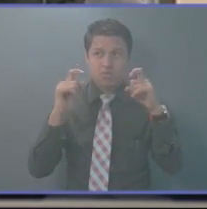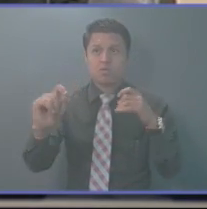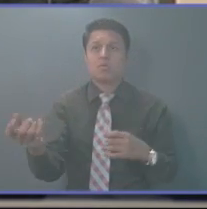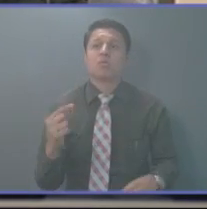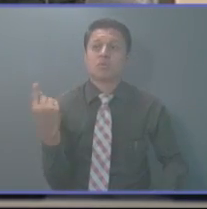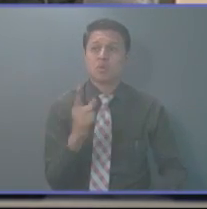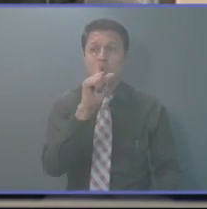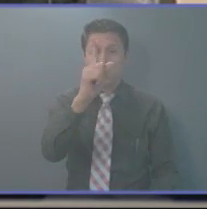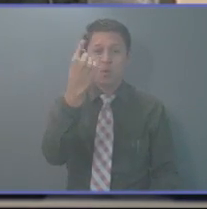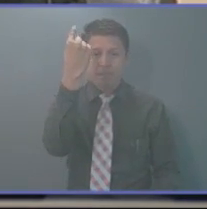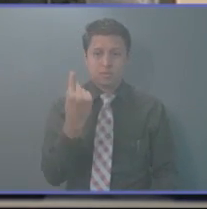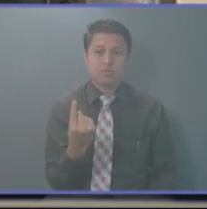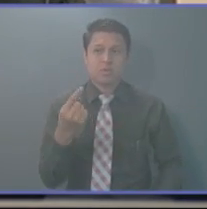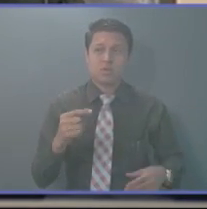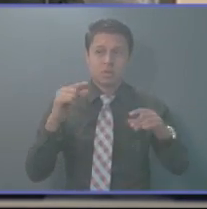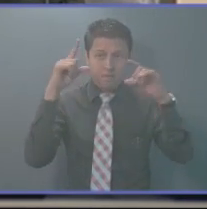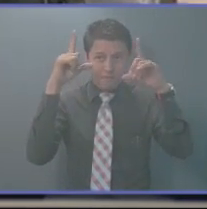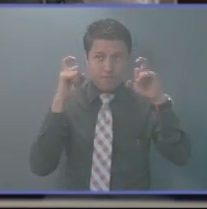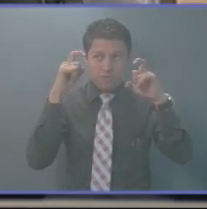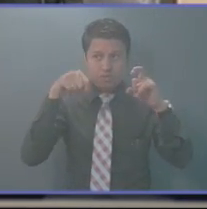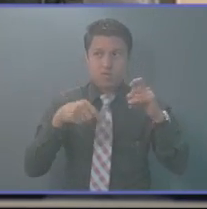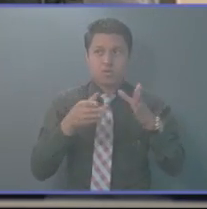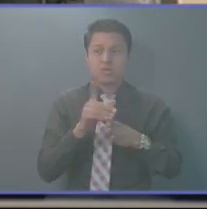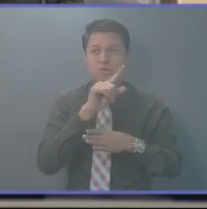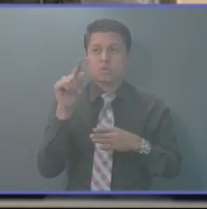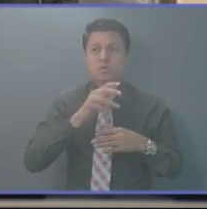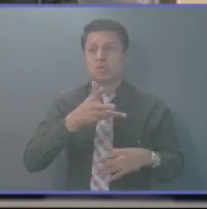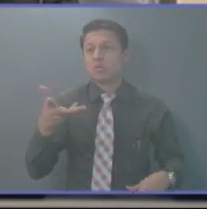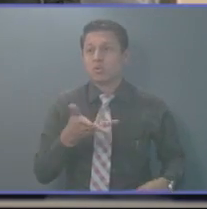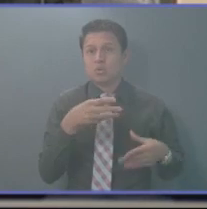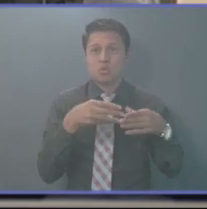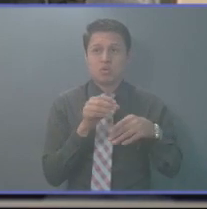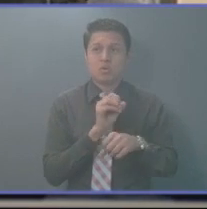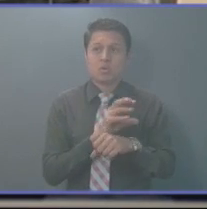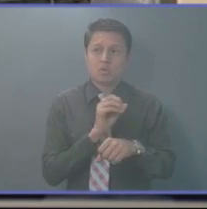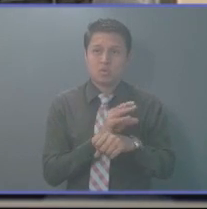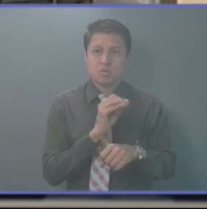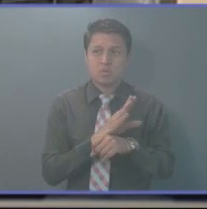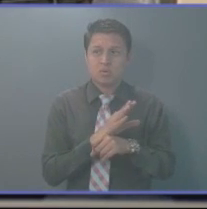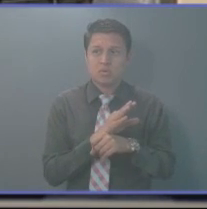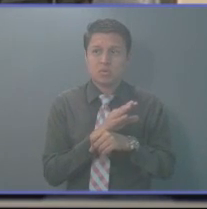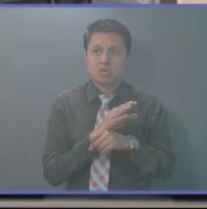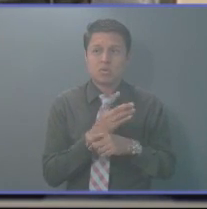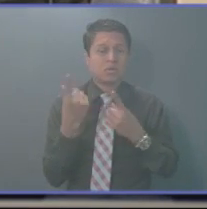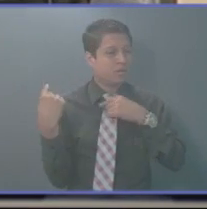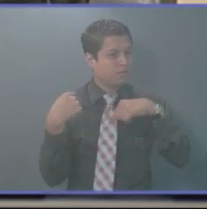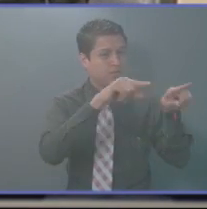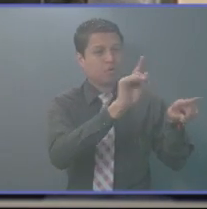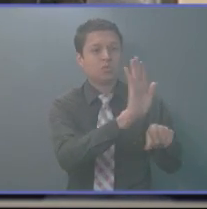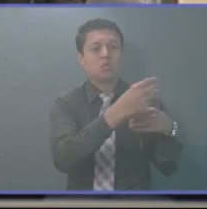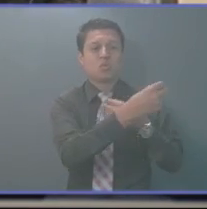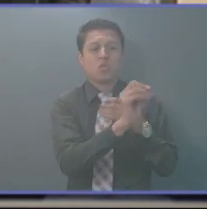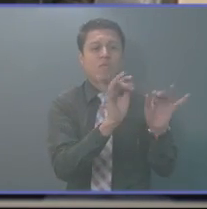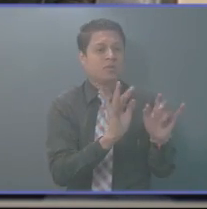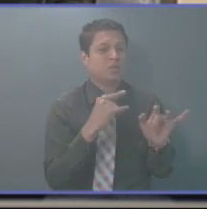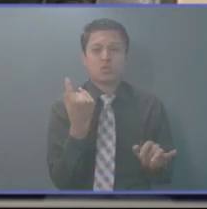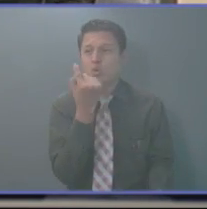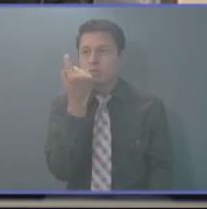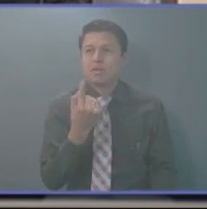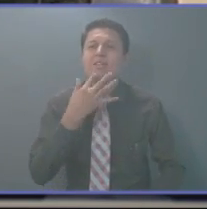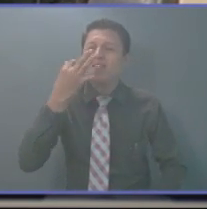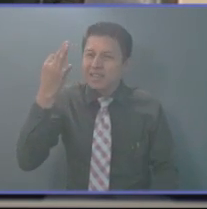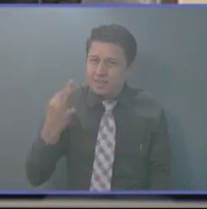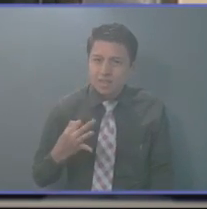excepto uno. Todos los asesores que se fueran para sus oficinas, solo el que sea que